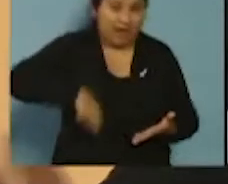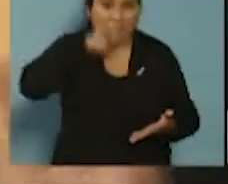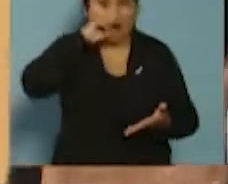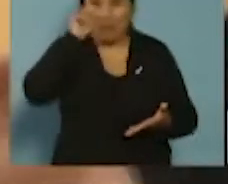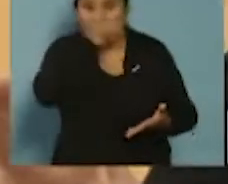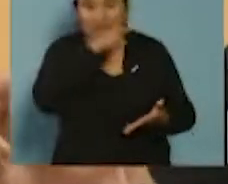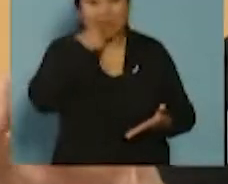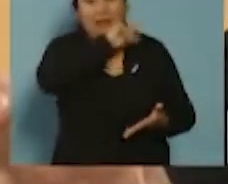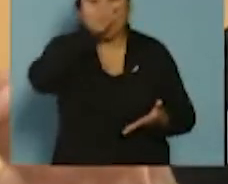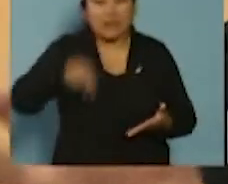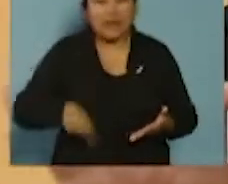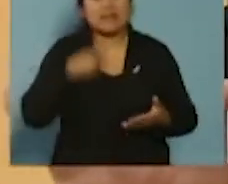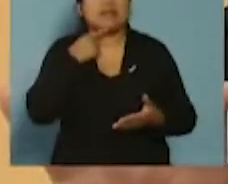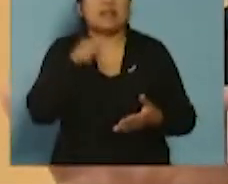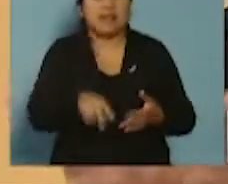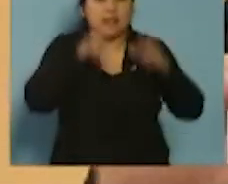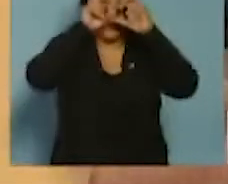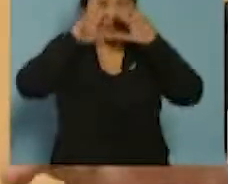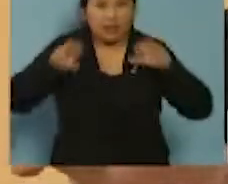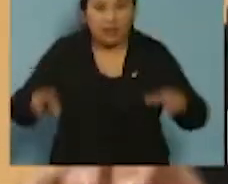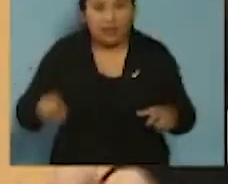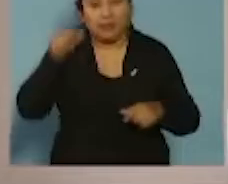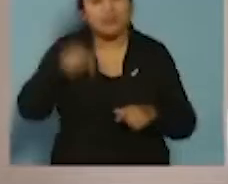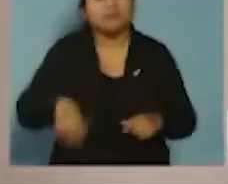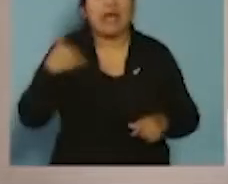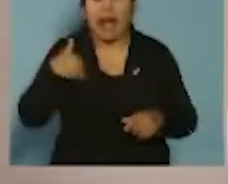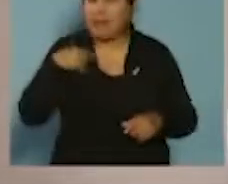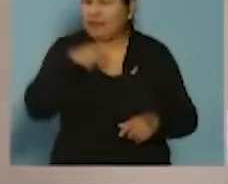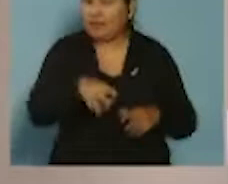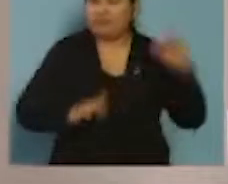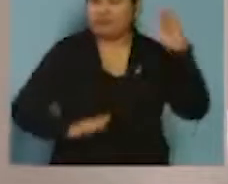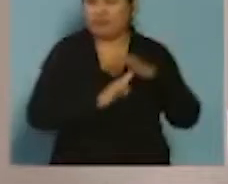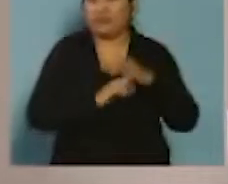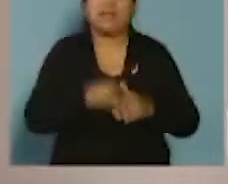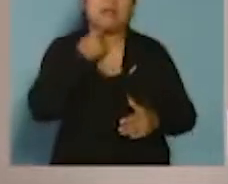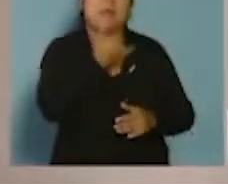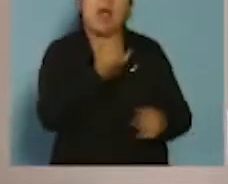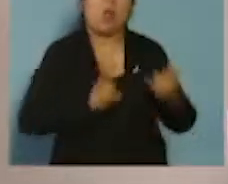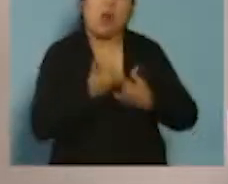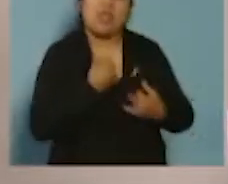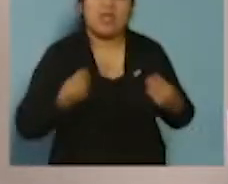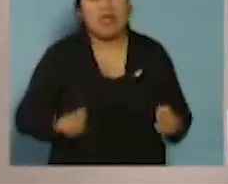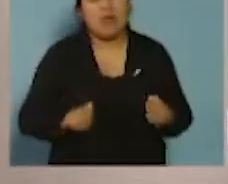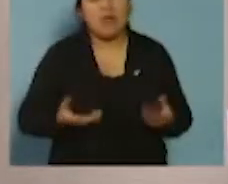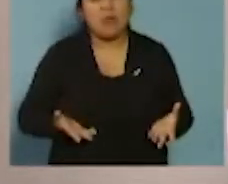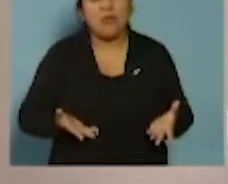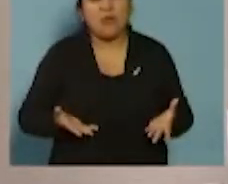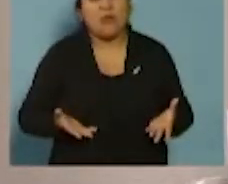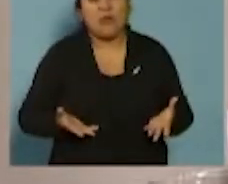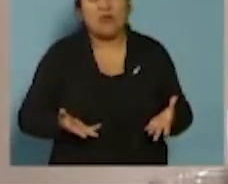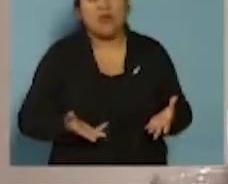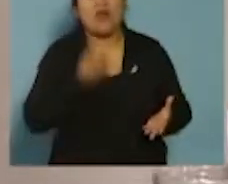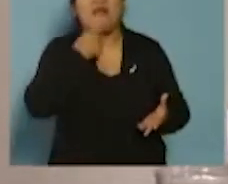y lo que pretendemos es don ricardo es que nos hable un poquito del 25 de mayo de